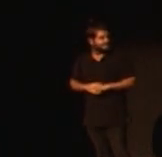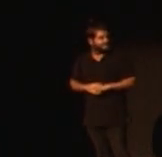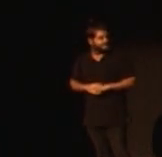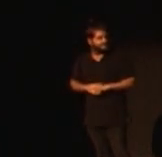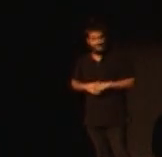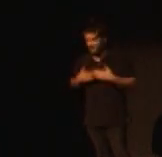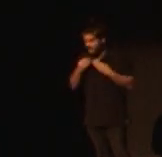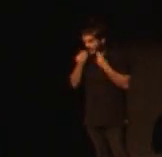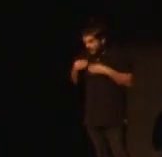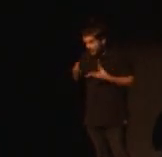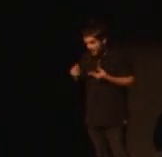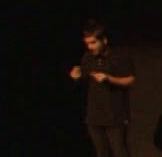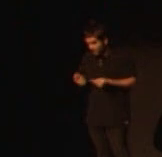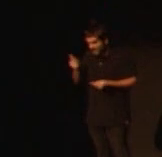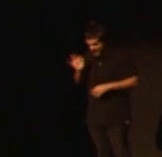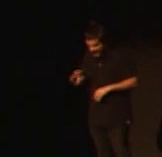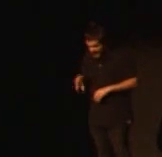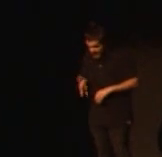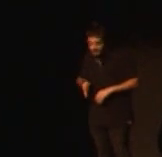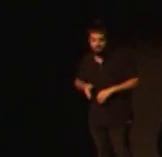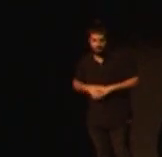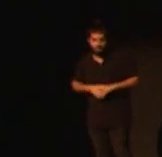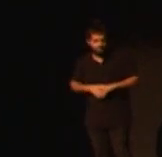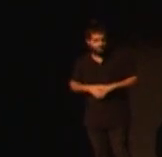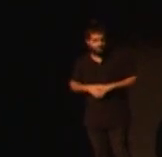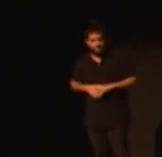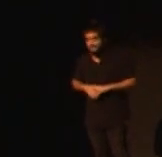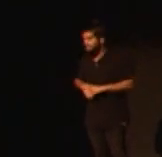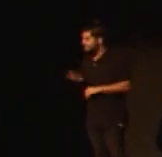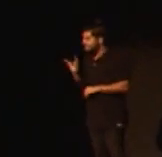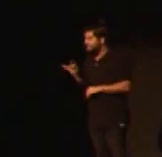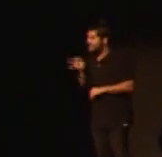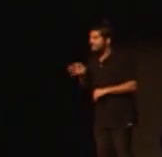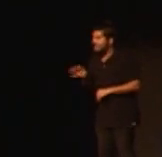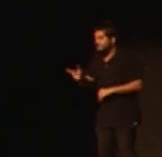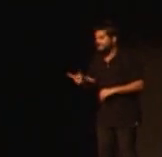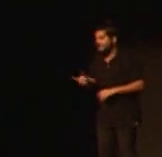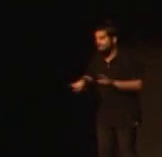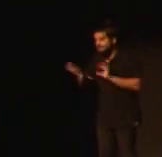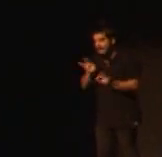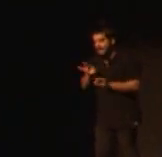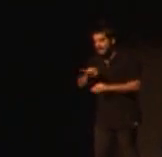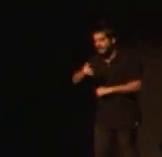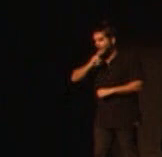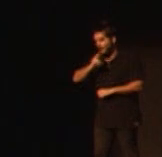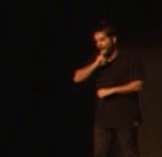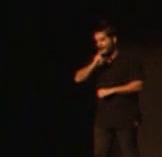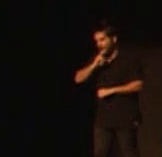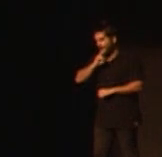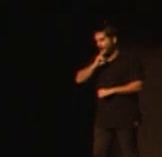Hay muchas más, ¿verdad, Teresa? Muchas más historias. Sí, la verdad es que es muy difícil elegir porque, como decía Juan